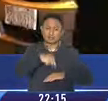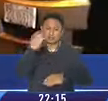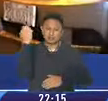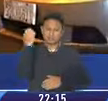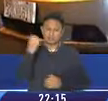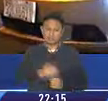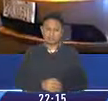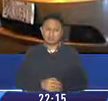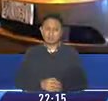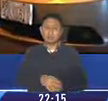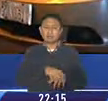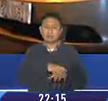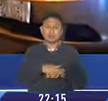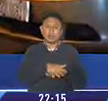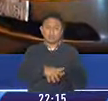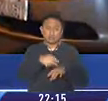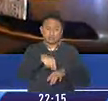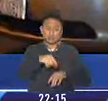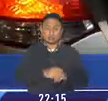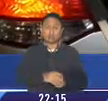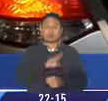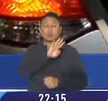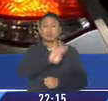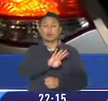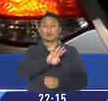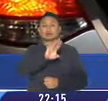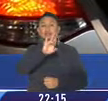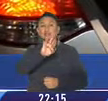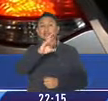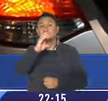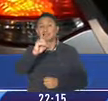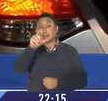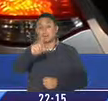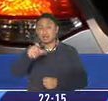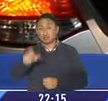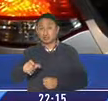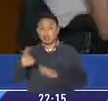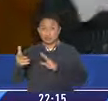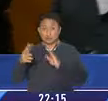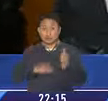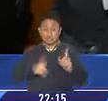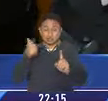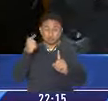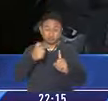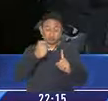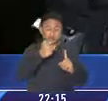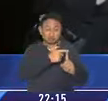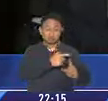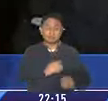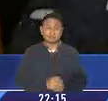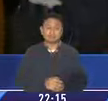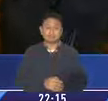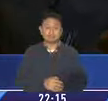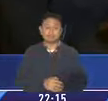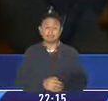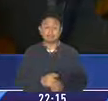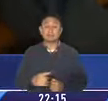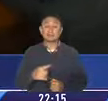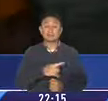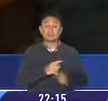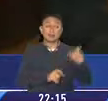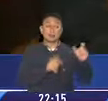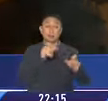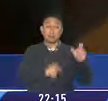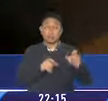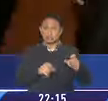excepción, Los Ríos supera las 470 muertes violentas, situación que mantiene en zozobra a la